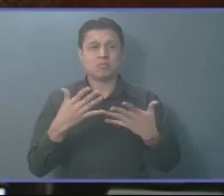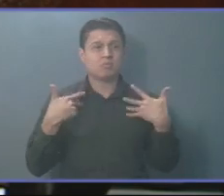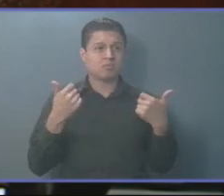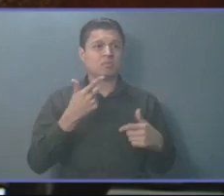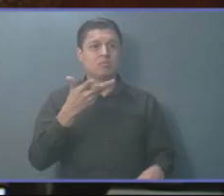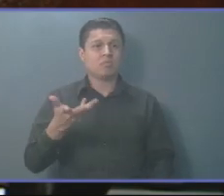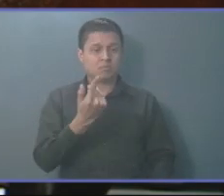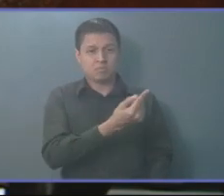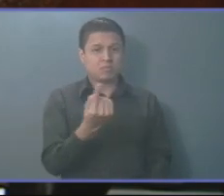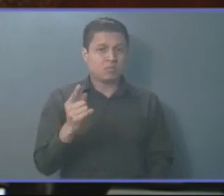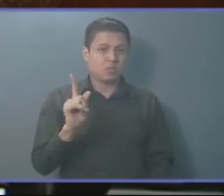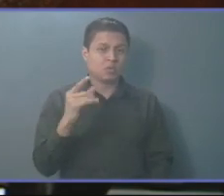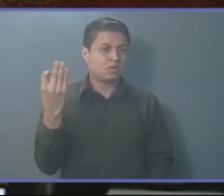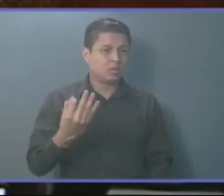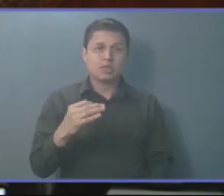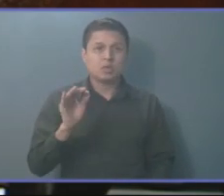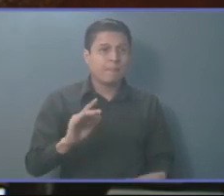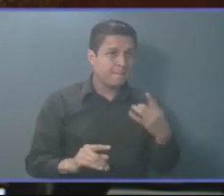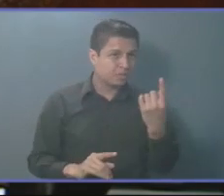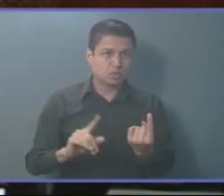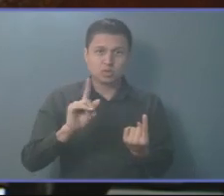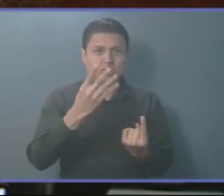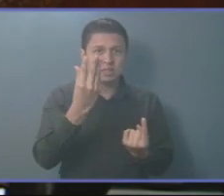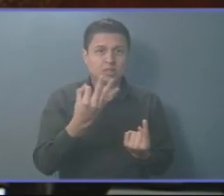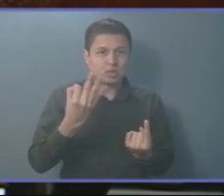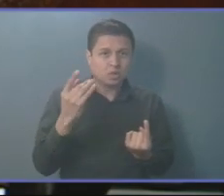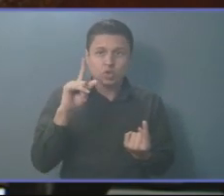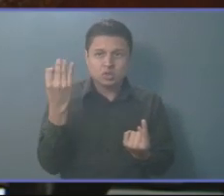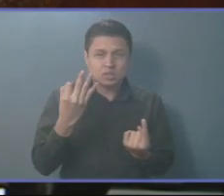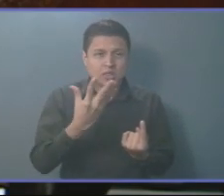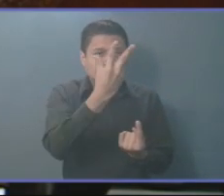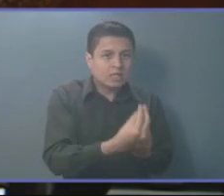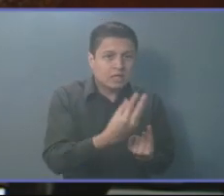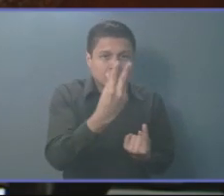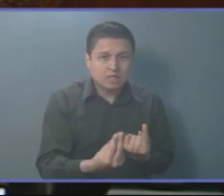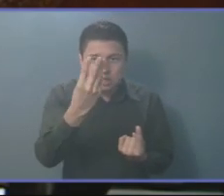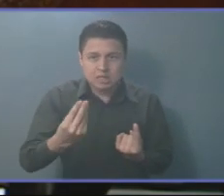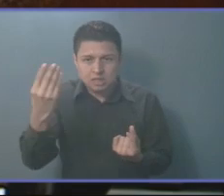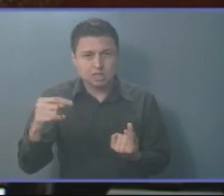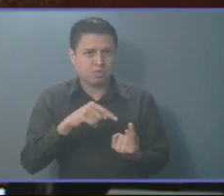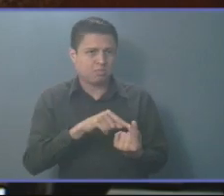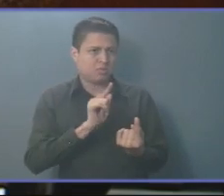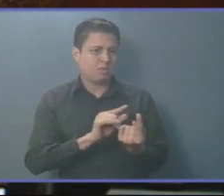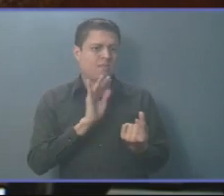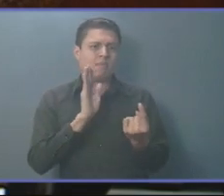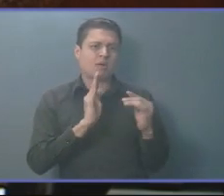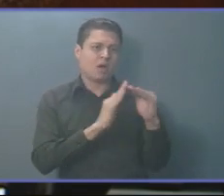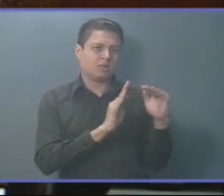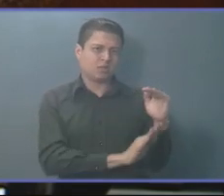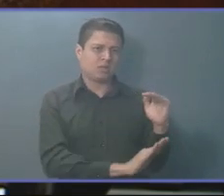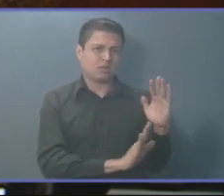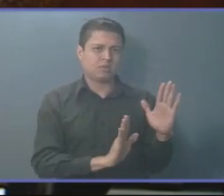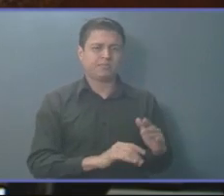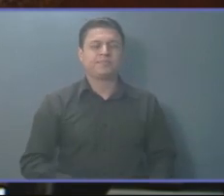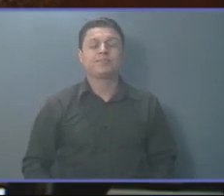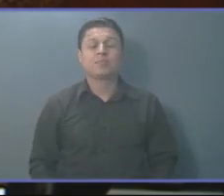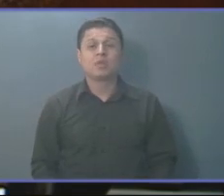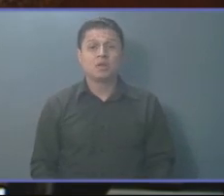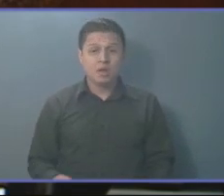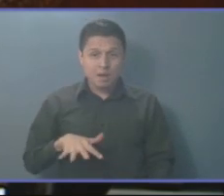en la operación de día a día en la empresa. 23. El uso de marcadores biométricos por huella